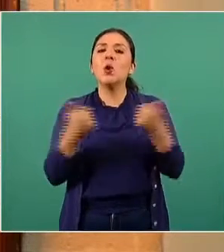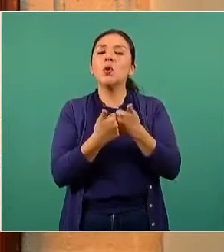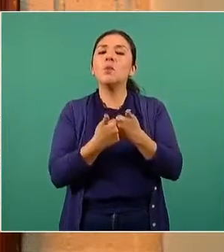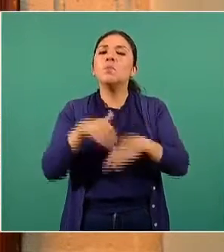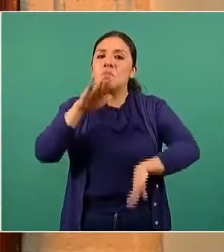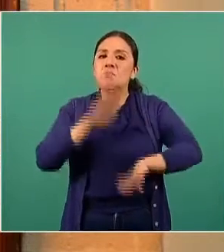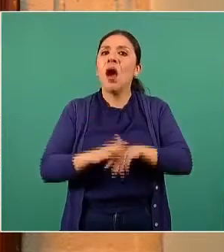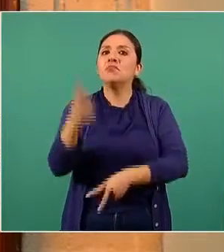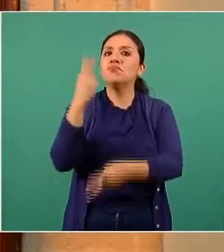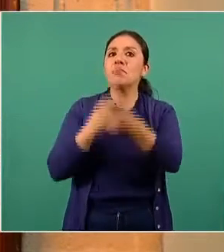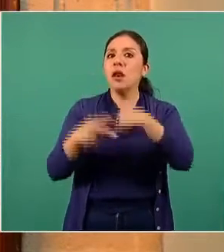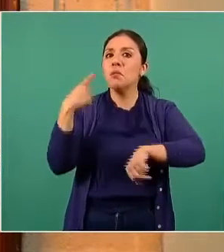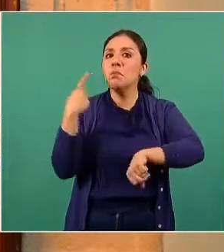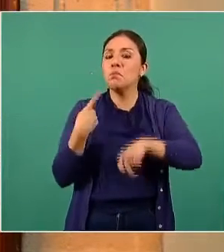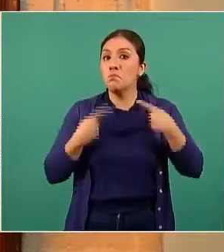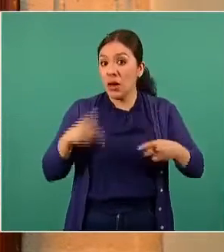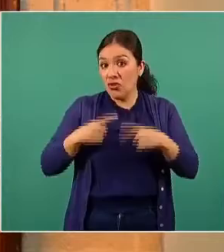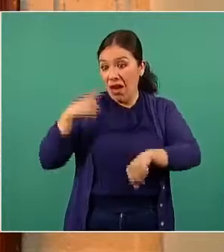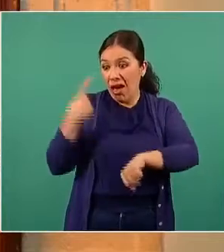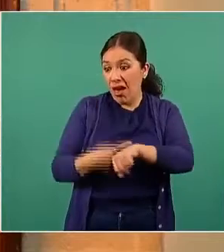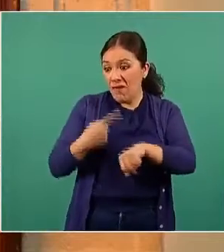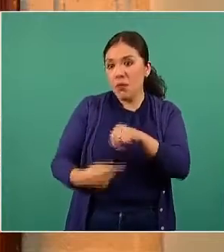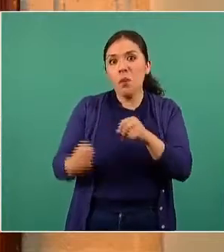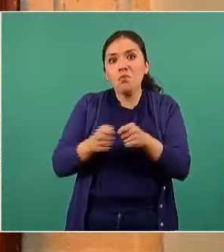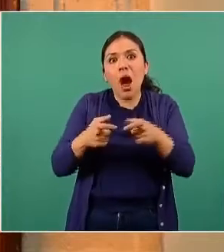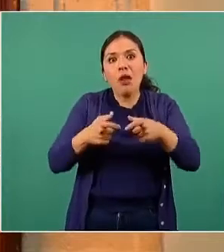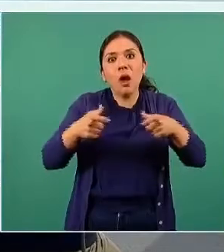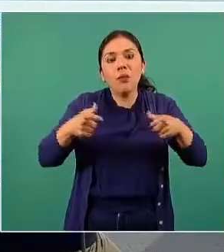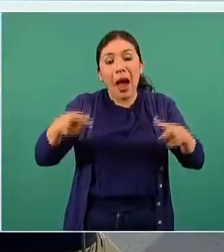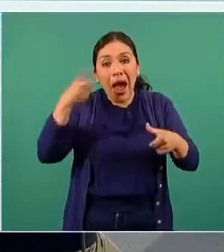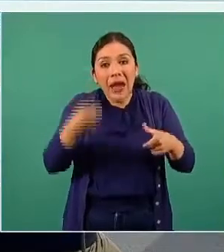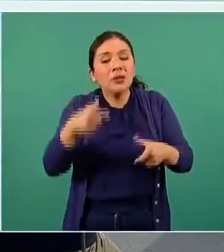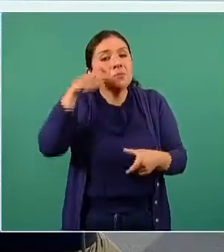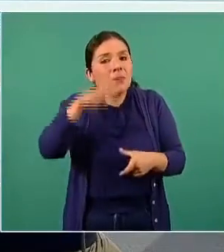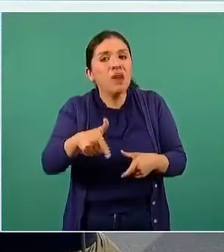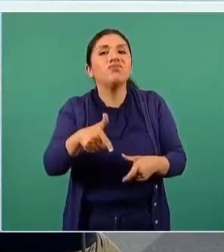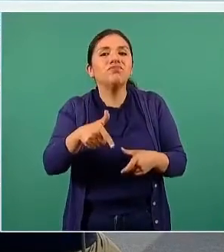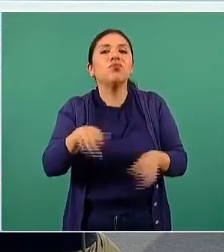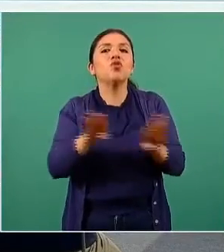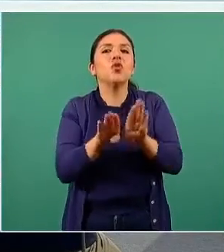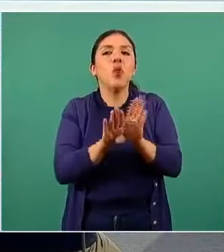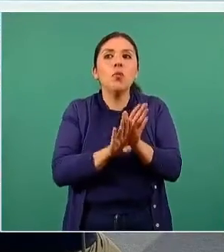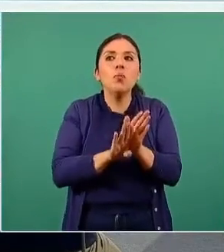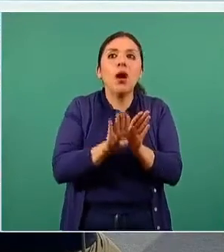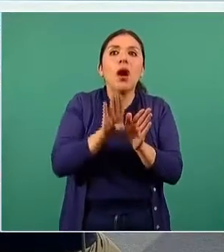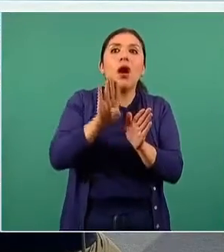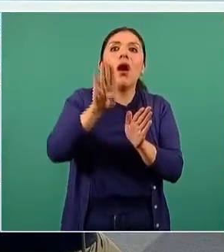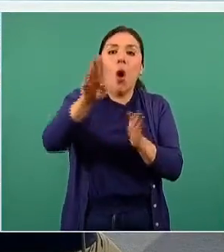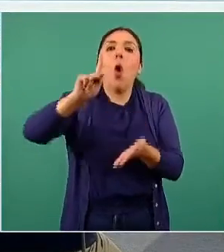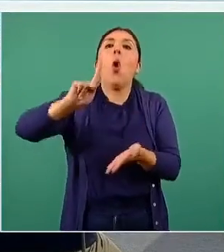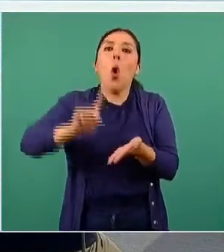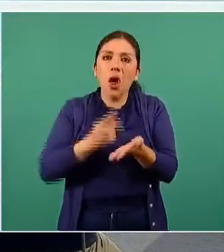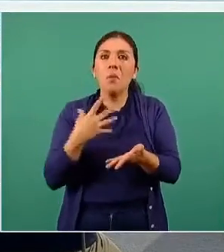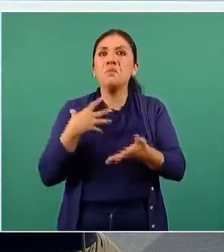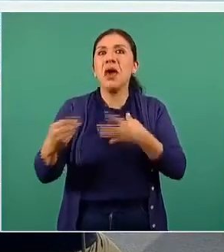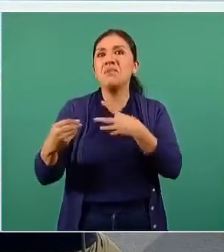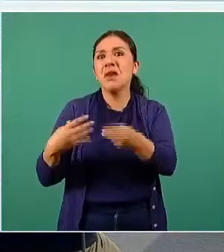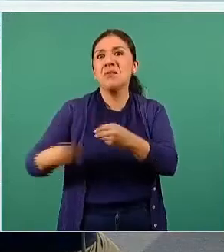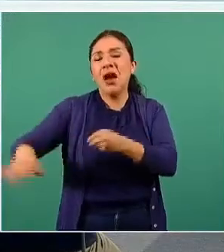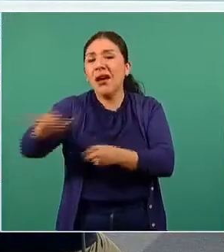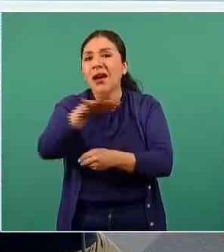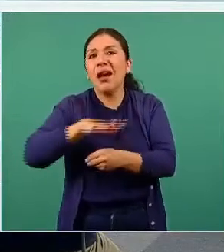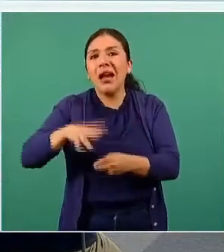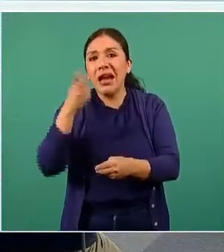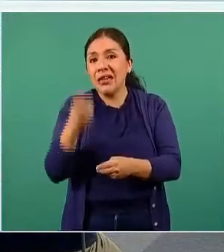digamos, considerable de casos y sobre todo ya por estar evidenciando una curva ascendente y por lo tanto un rebrote para